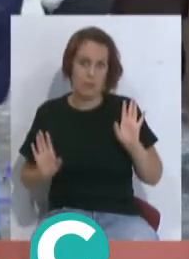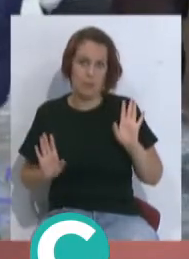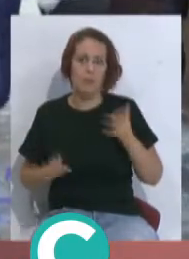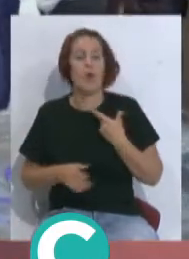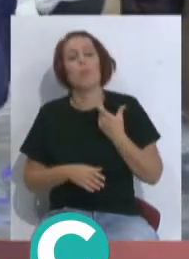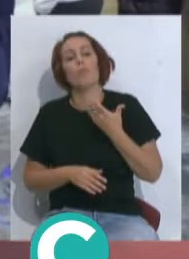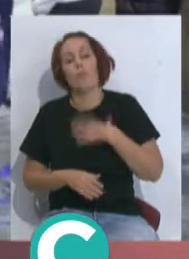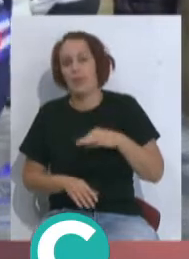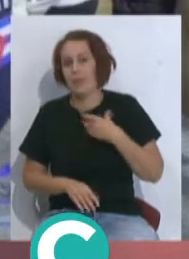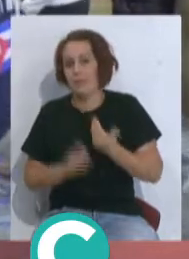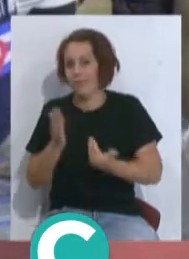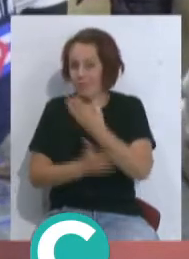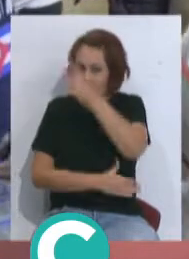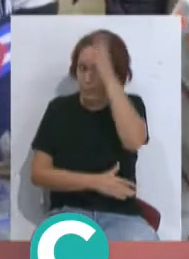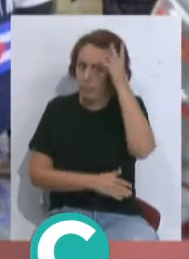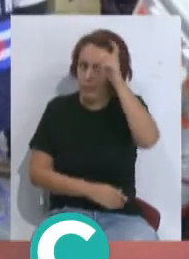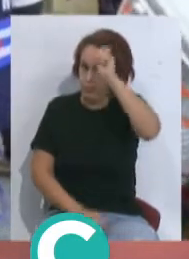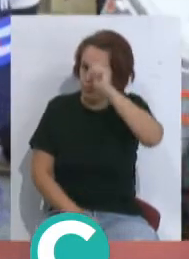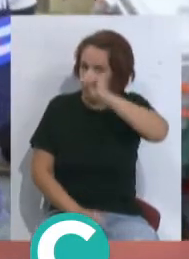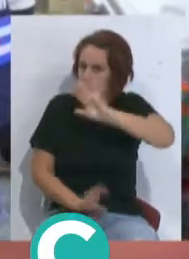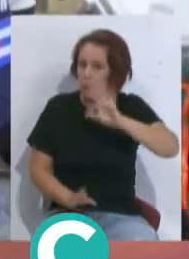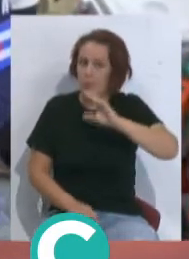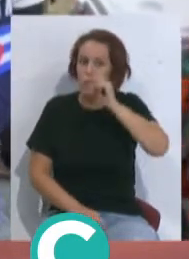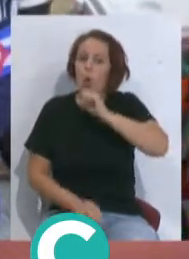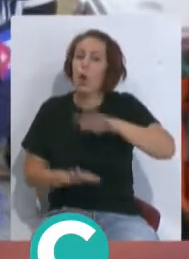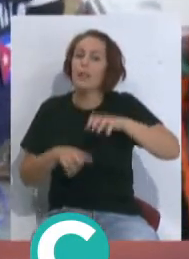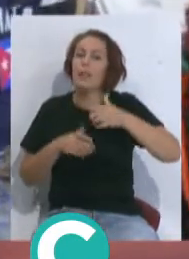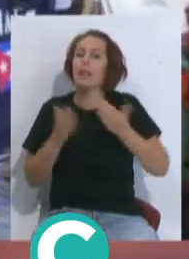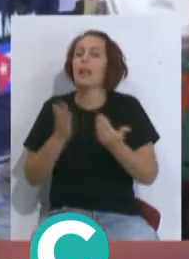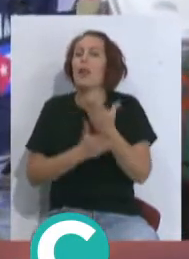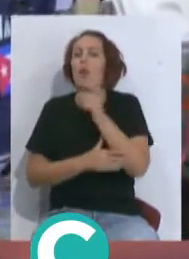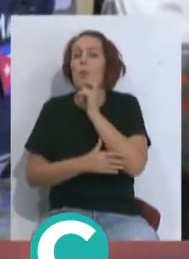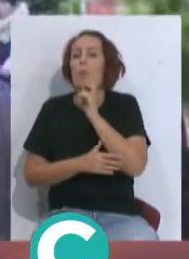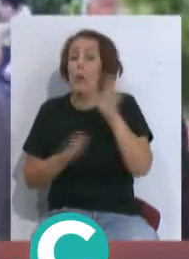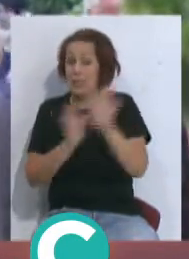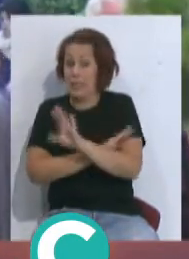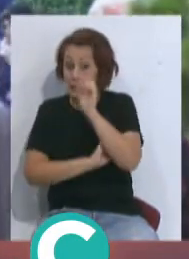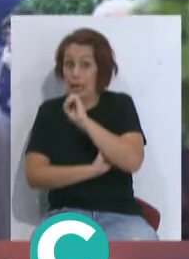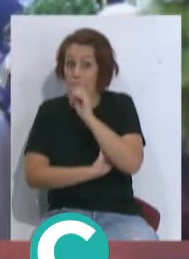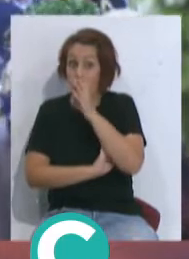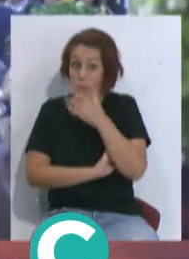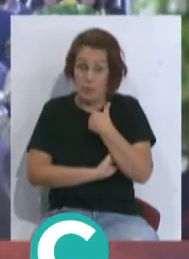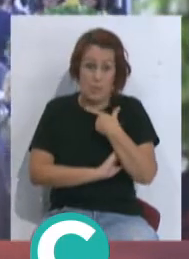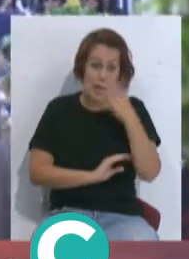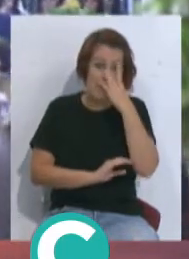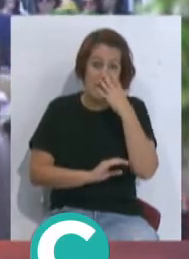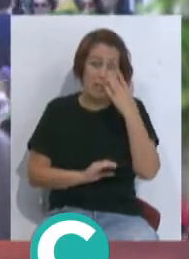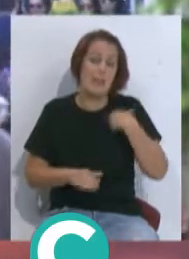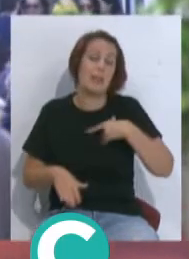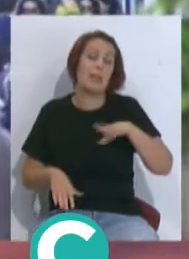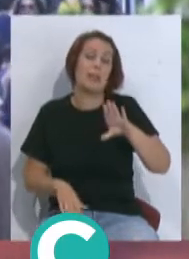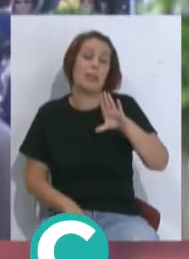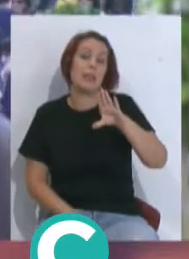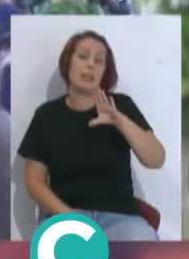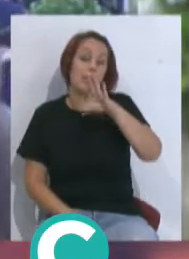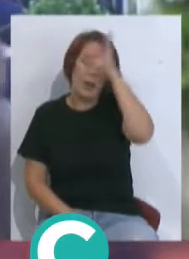coger días de calor. Una gorrita. Porque ayer me lo comentaba un corista. ¿Y qué van a hacer los días? ¿Va a ser por la noche cantar? Por el carnaval de verano es por la noche. Es por la noche. No es por el día. Y